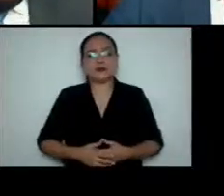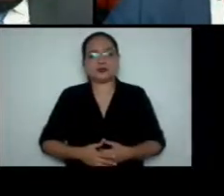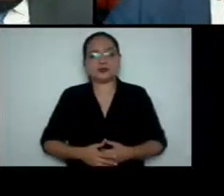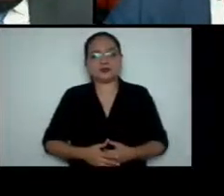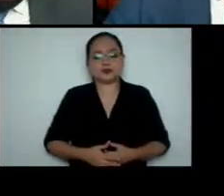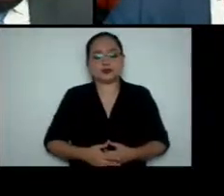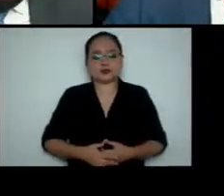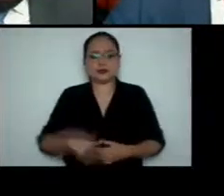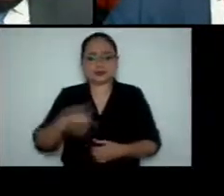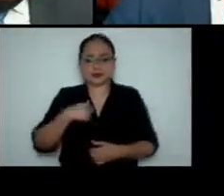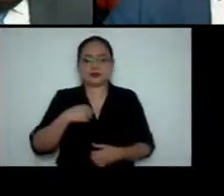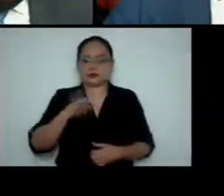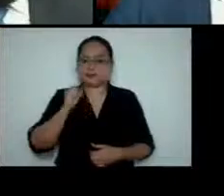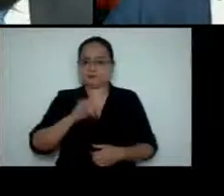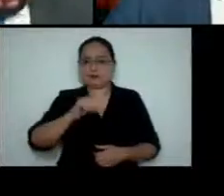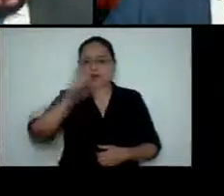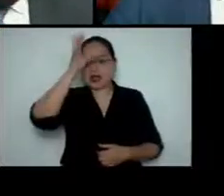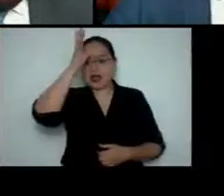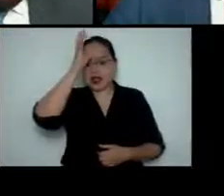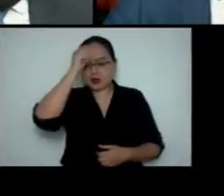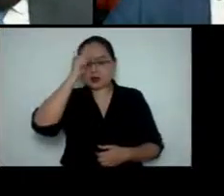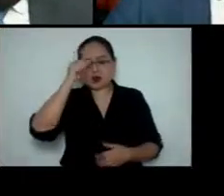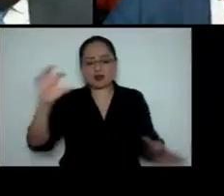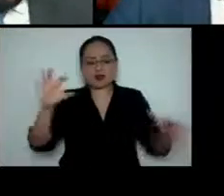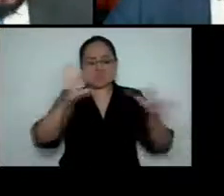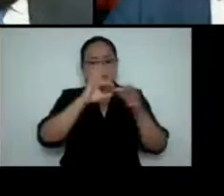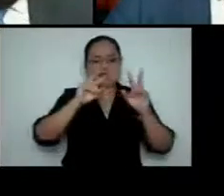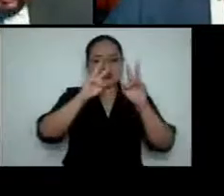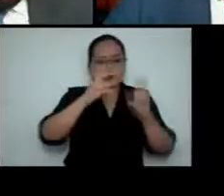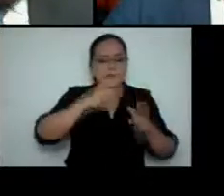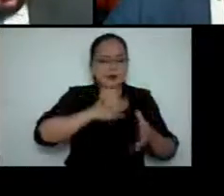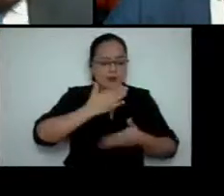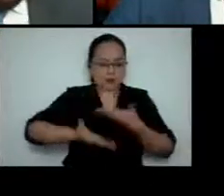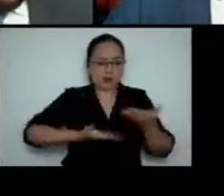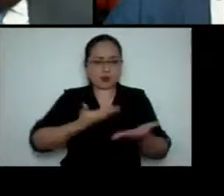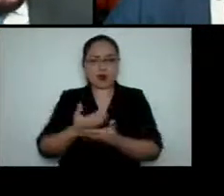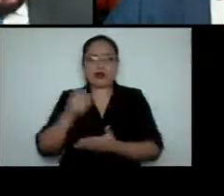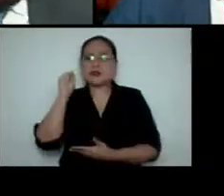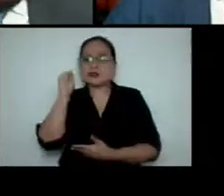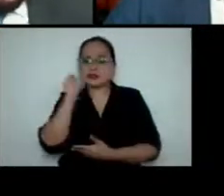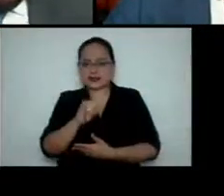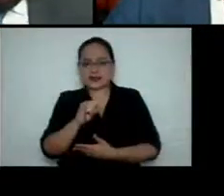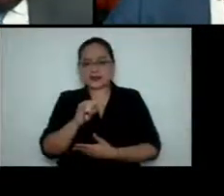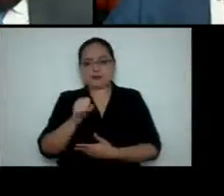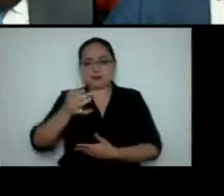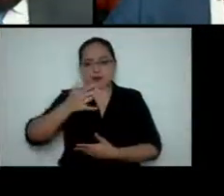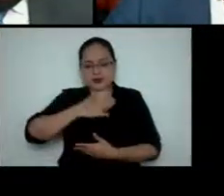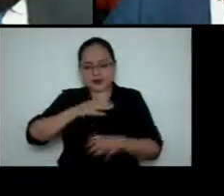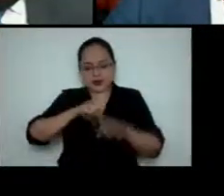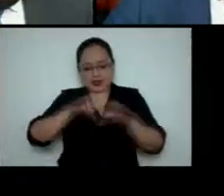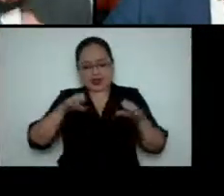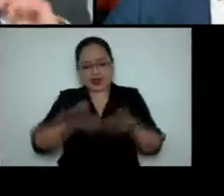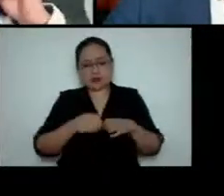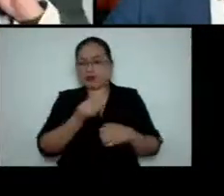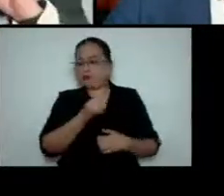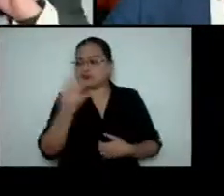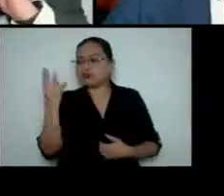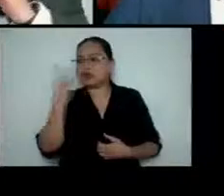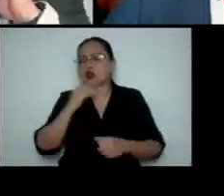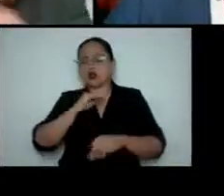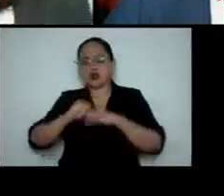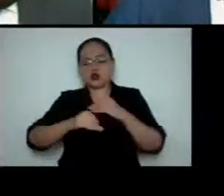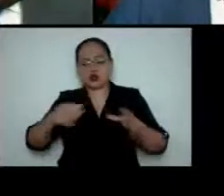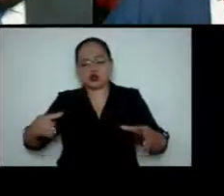Por supuesto, estoy de acuerdo con el asunto, es mi propuesta, la propuesta del equipo, de toda esta